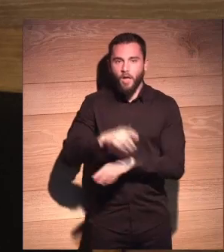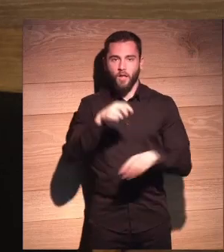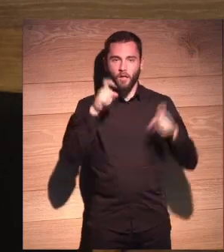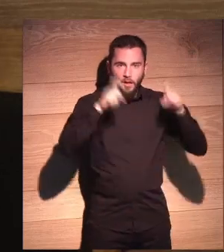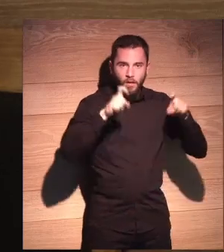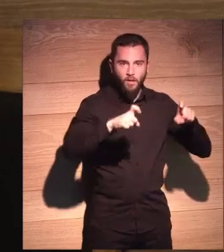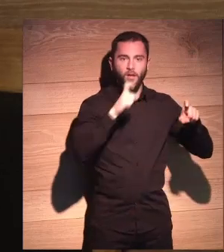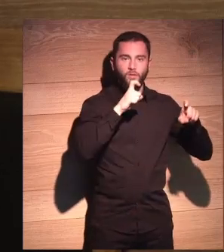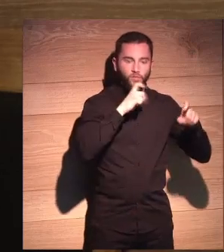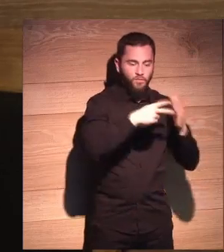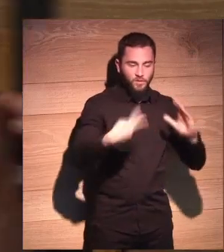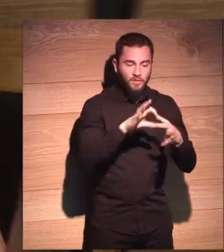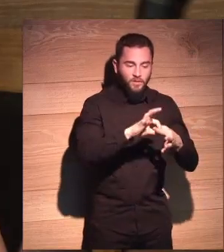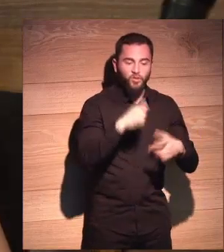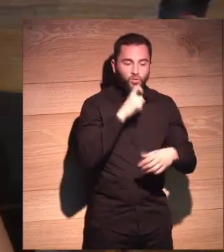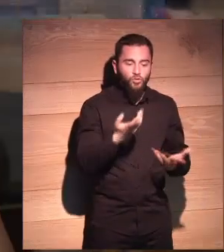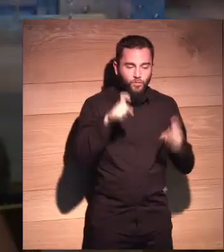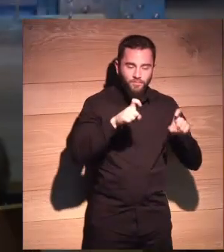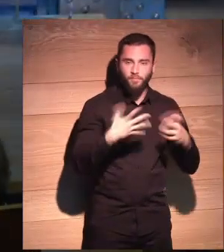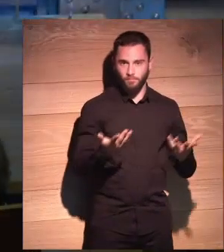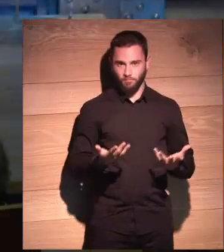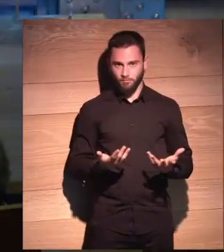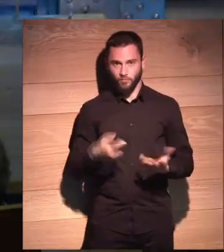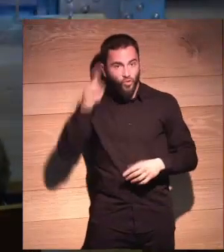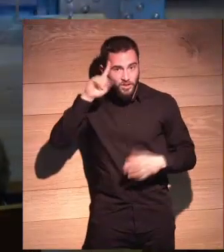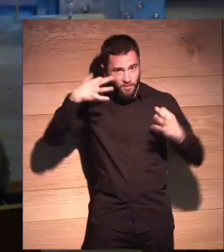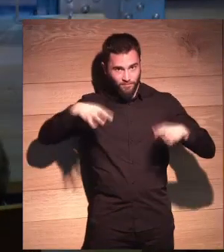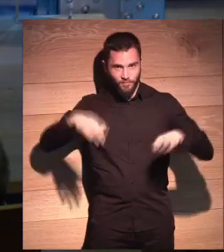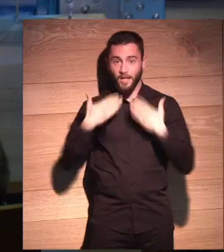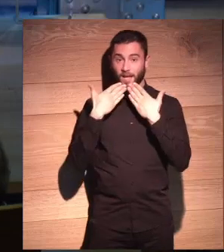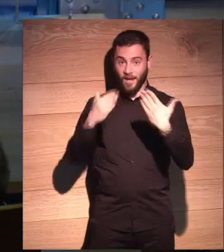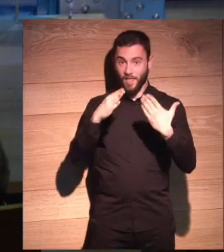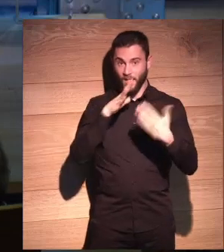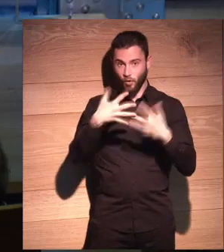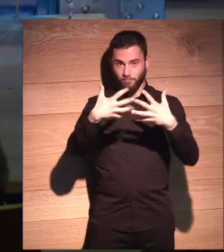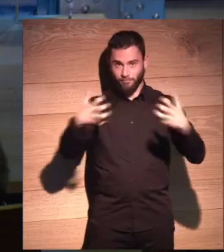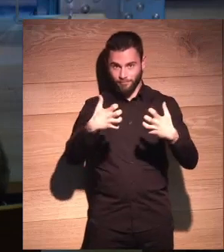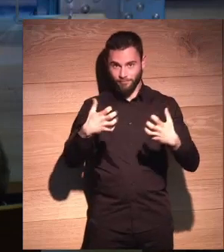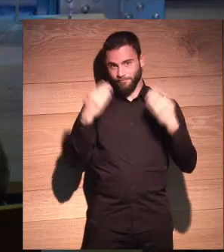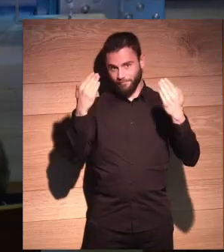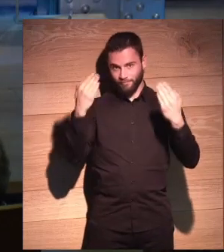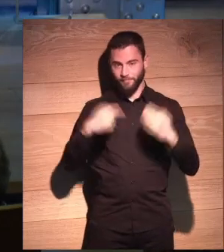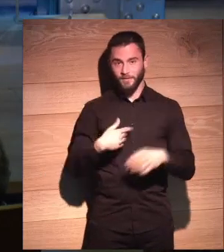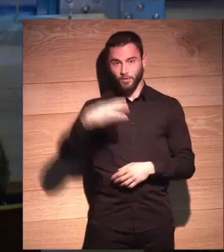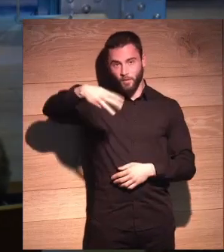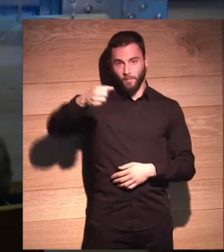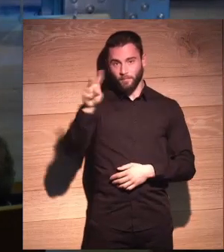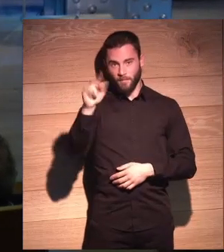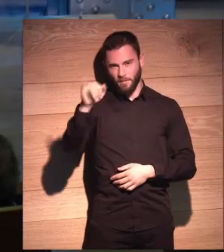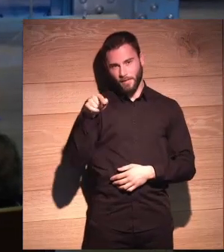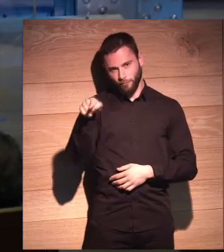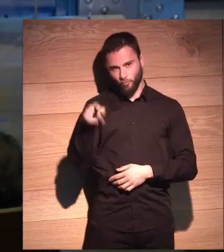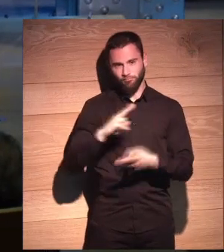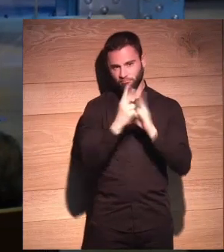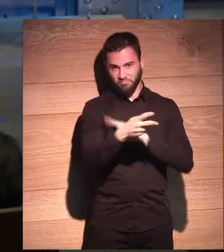tecnología, ¿no? Pues gracias por los comentarios elogiosos. Creo que esta es una pregunta para ti, Mavi, entre otras cosas porque Mavi también tiene